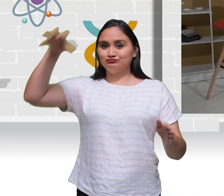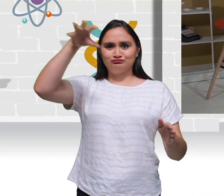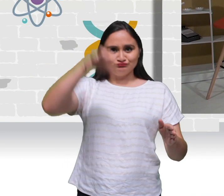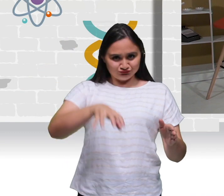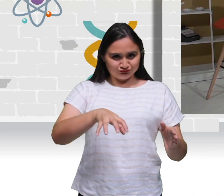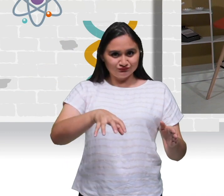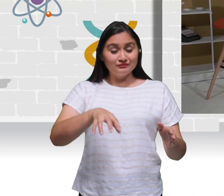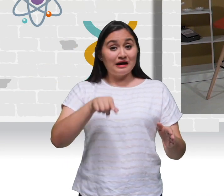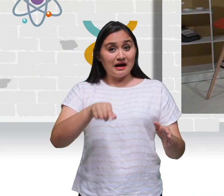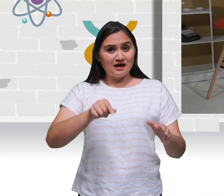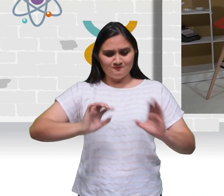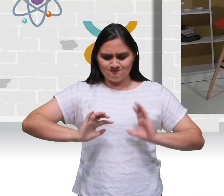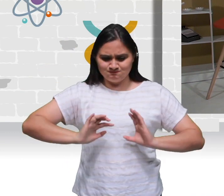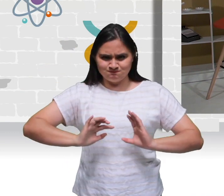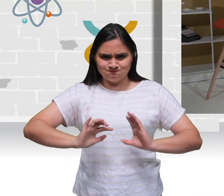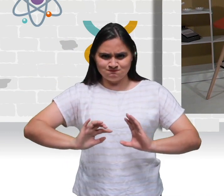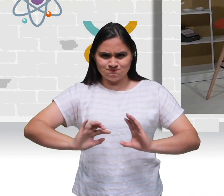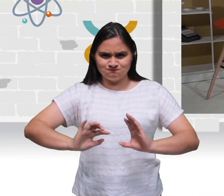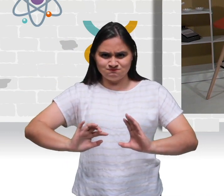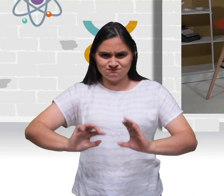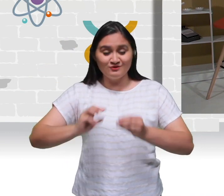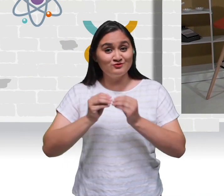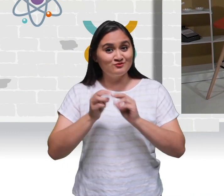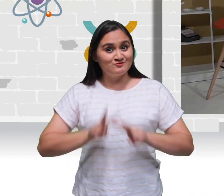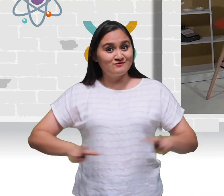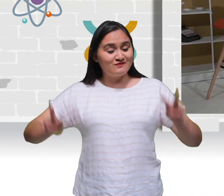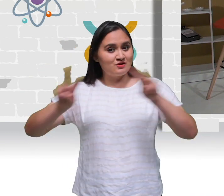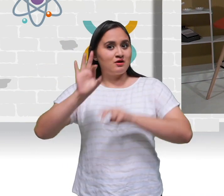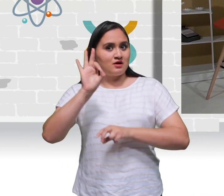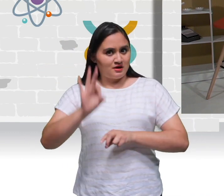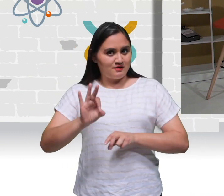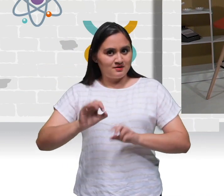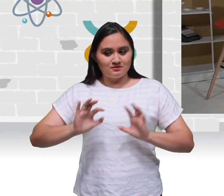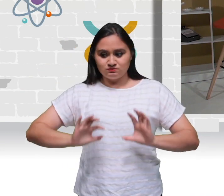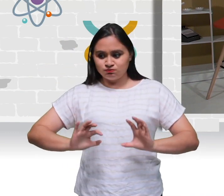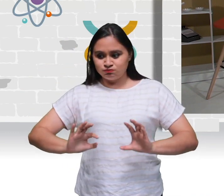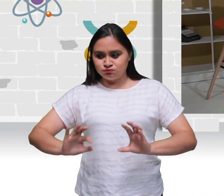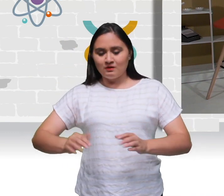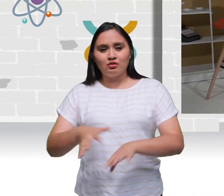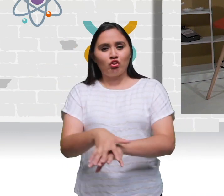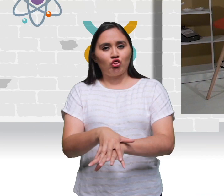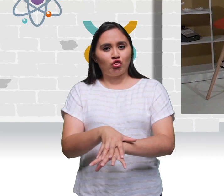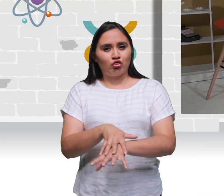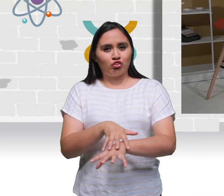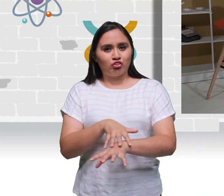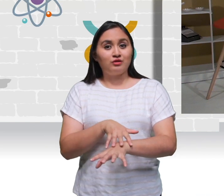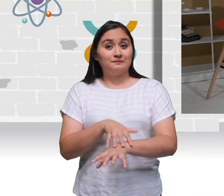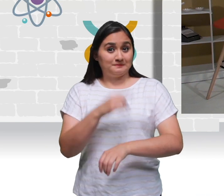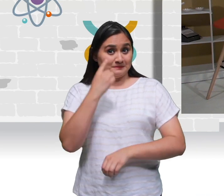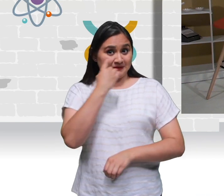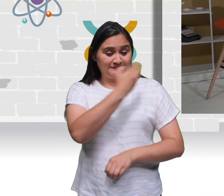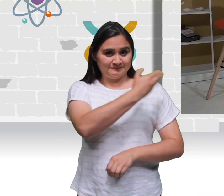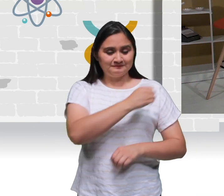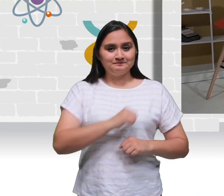madera una masa y le aplicamos una fuerza F, veremos que la aceleración disminuye.